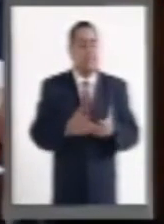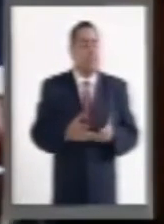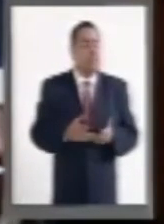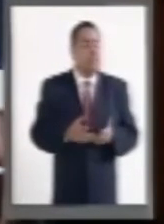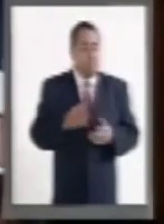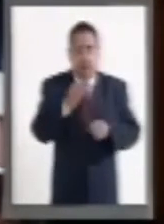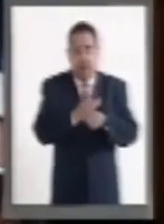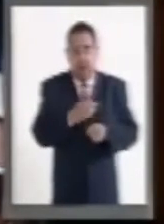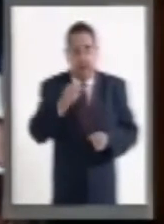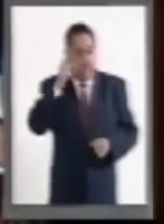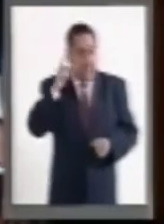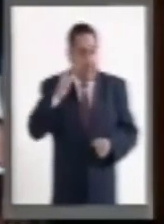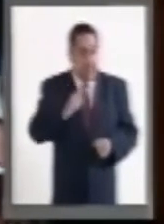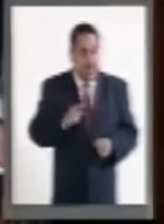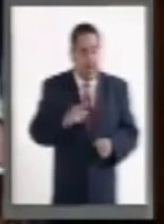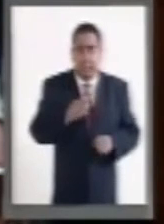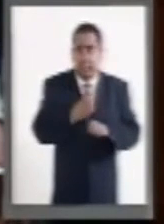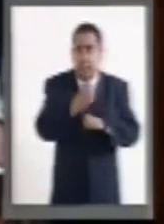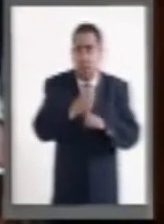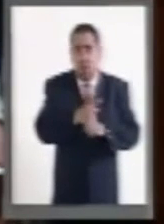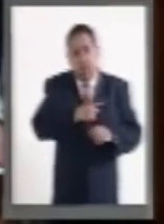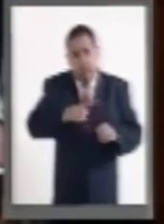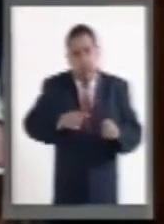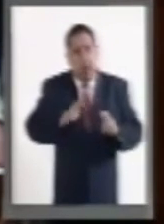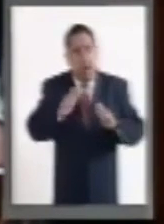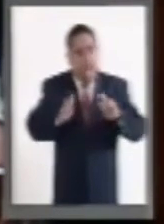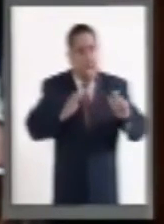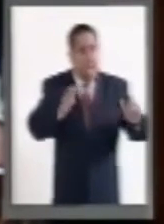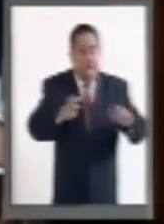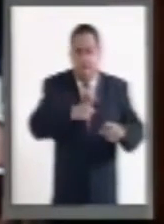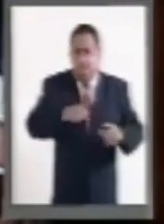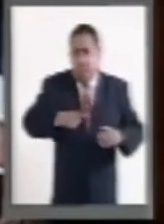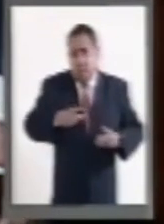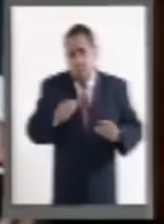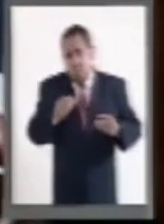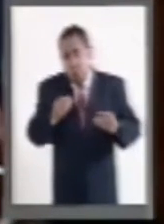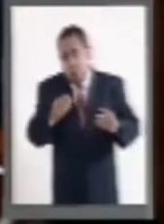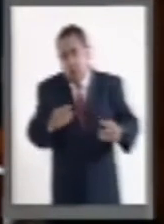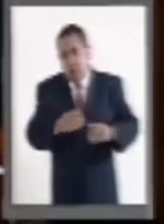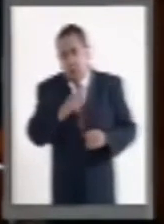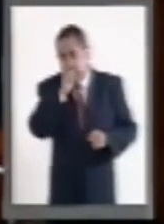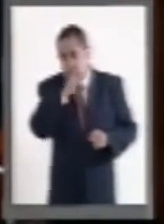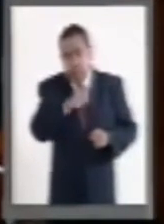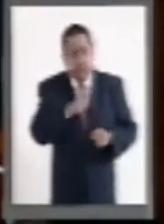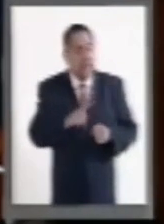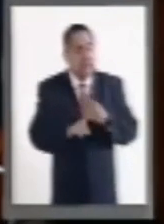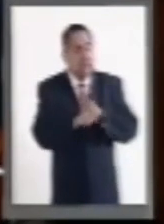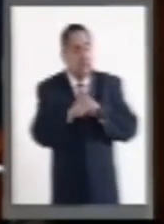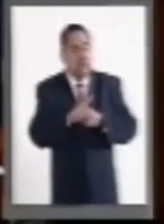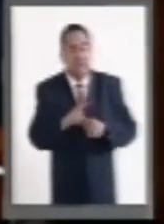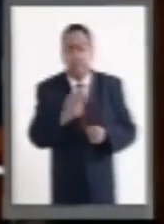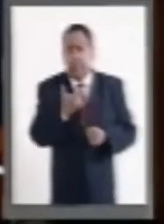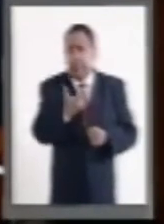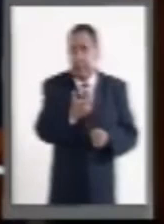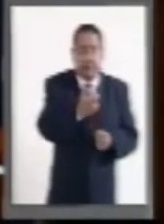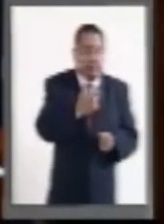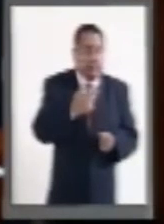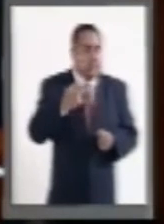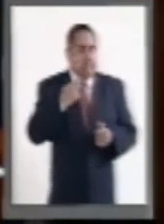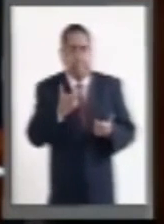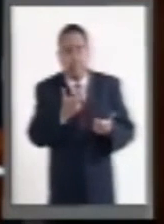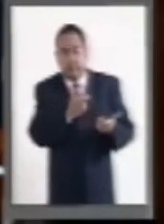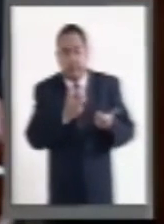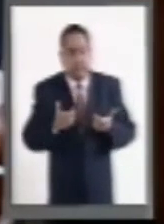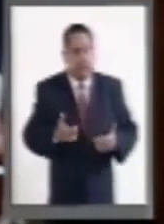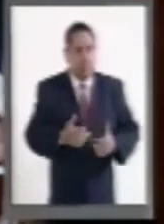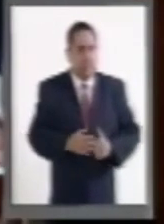más endeudados, al mismo tiempo en una profunda crisis económica y política. Lo